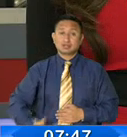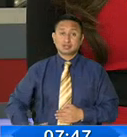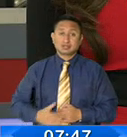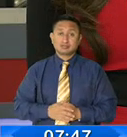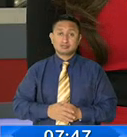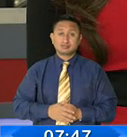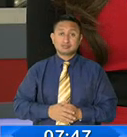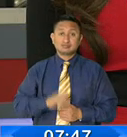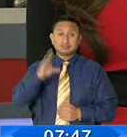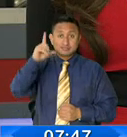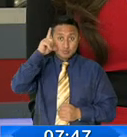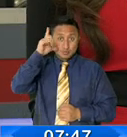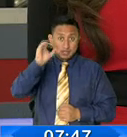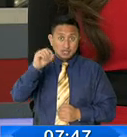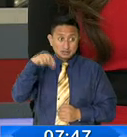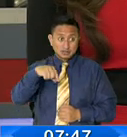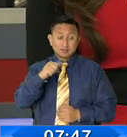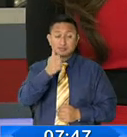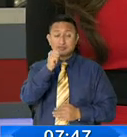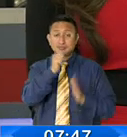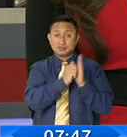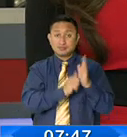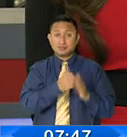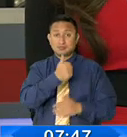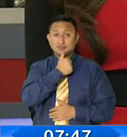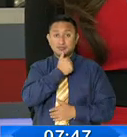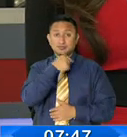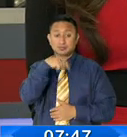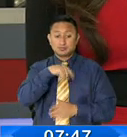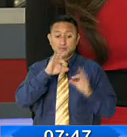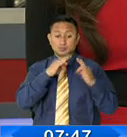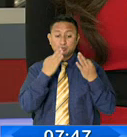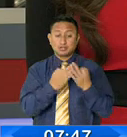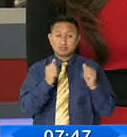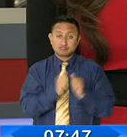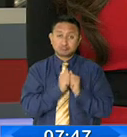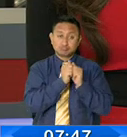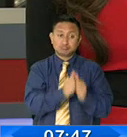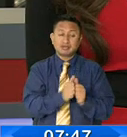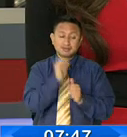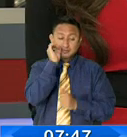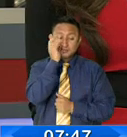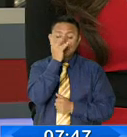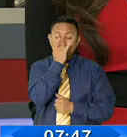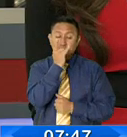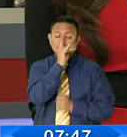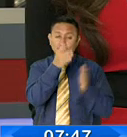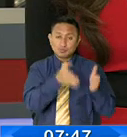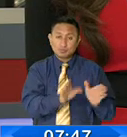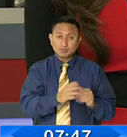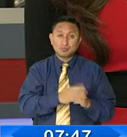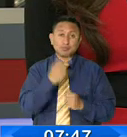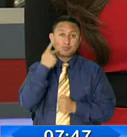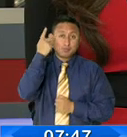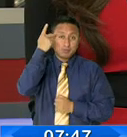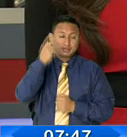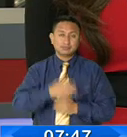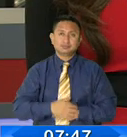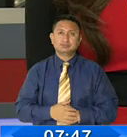electo, Guillermo Lasso, fue privada. Lasso acudió con familiares a colocar una ofrenda floral en la tumba de sus progenitores.